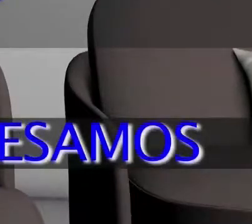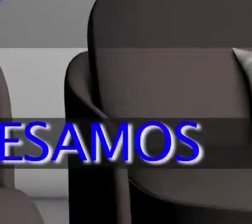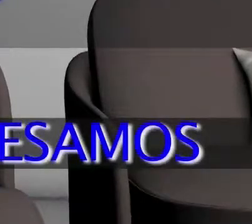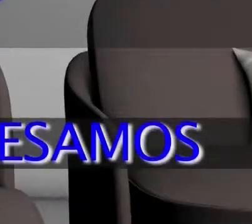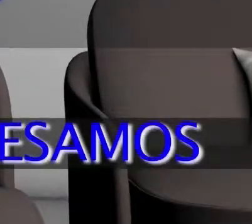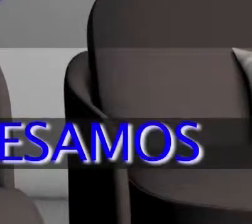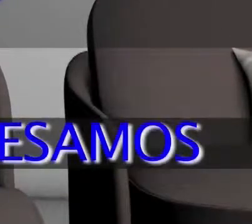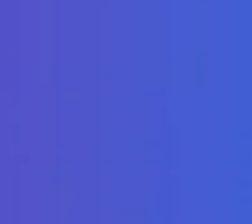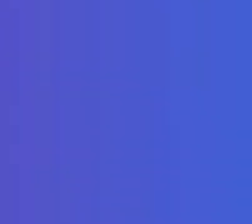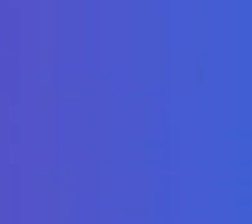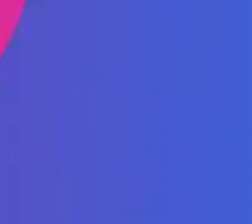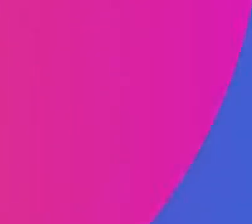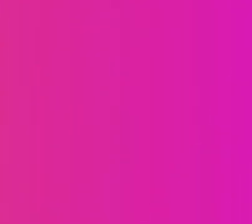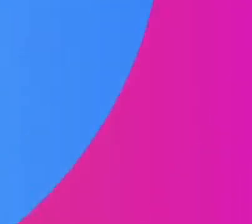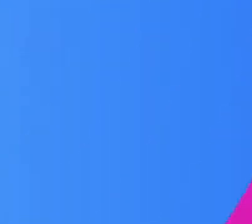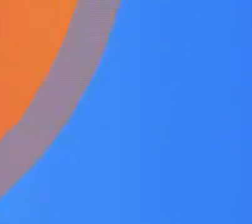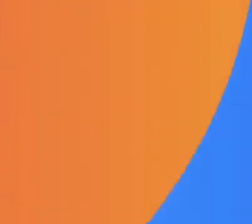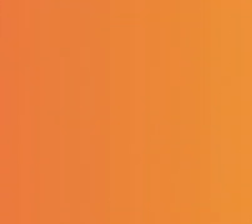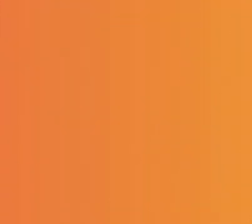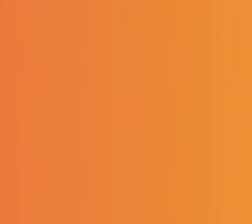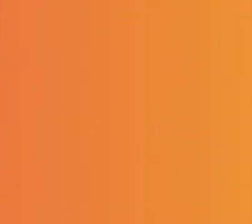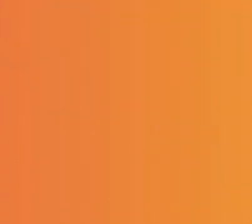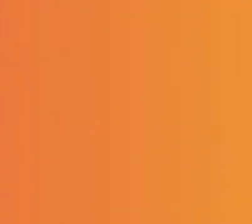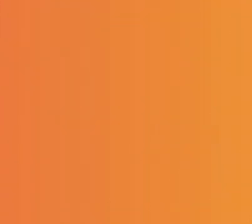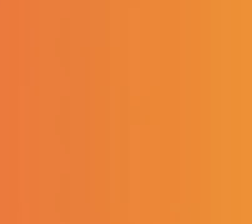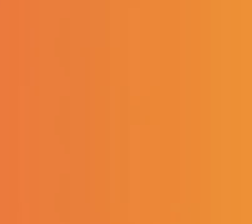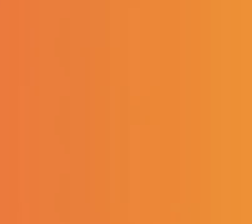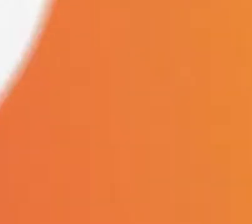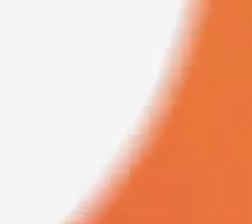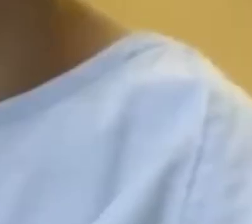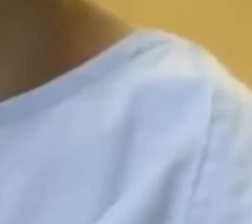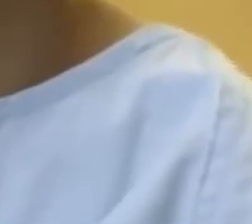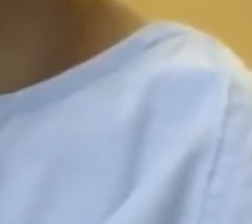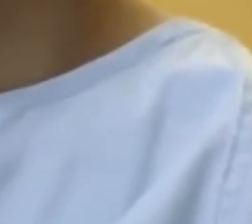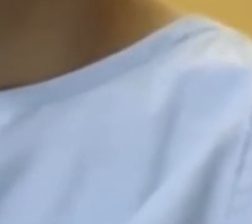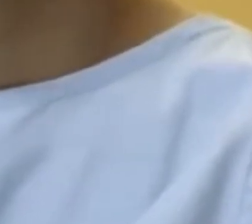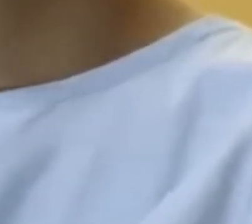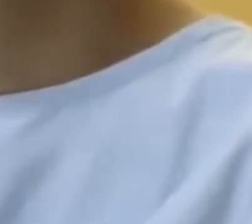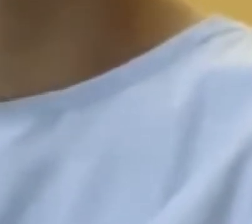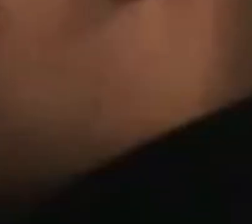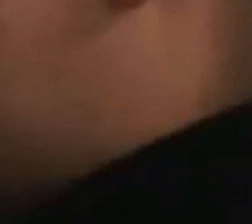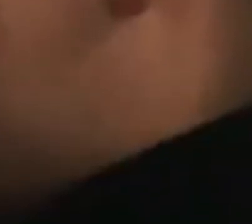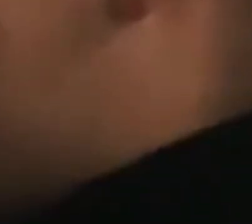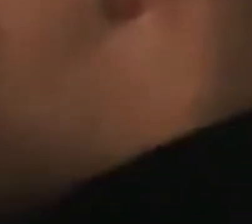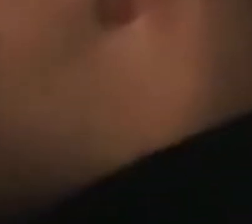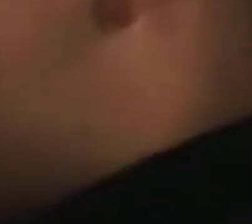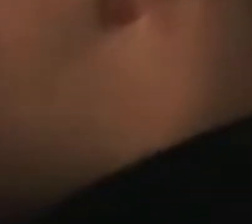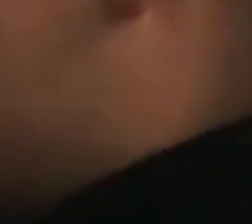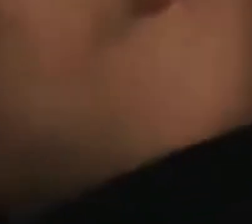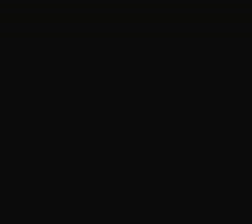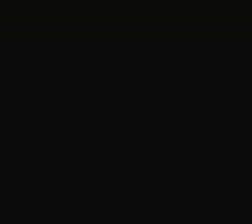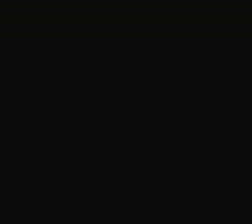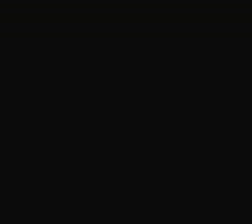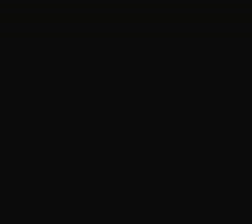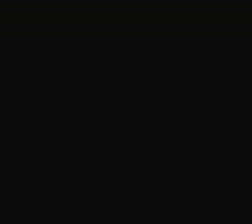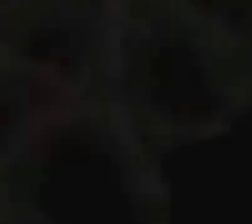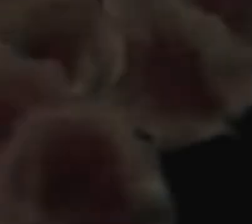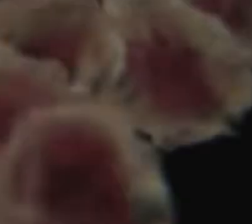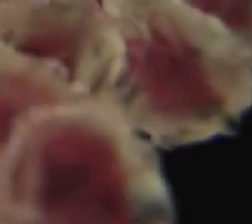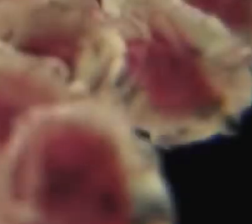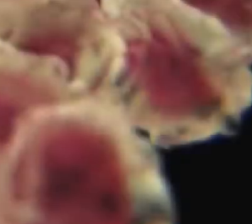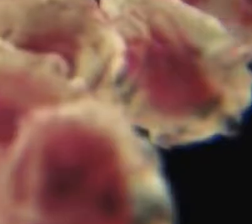si hay alguna complicación con otro órgano o otra parte del sistema del cuerpo